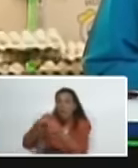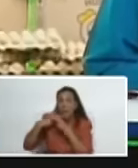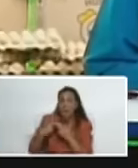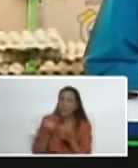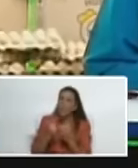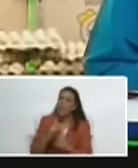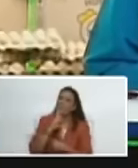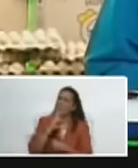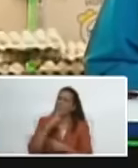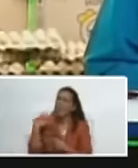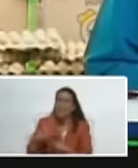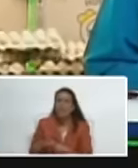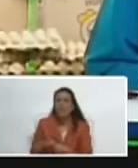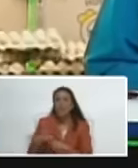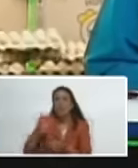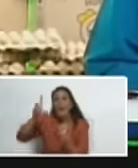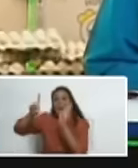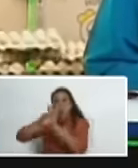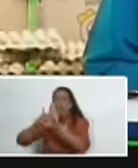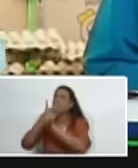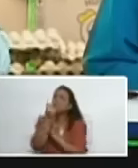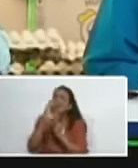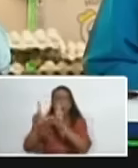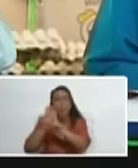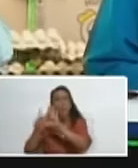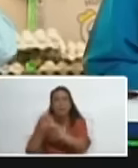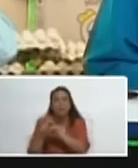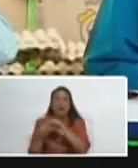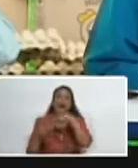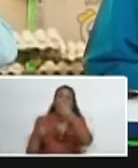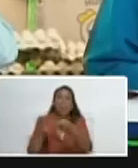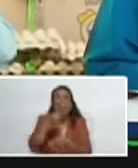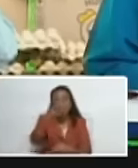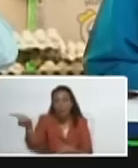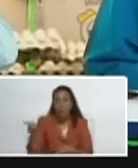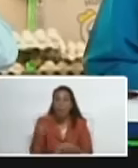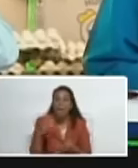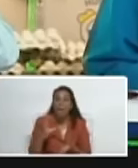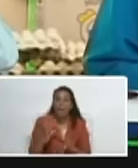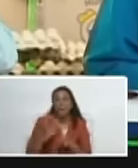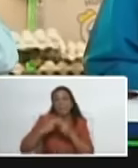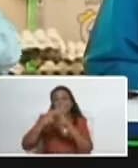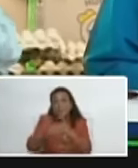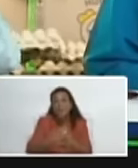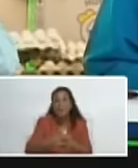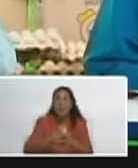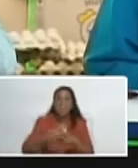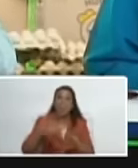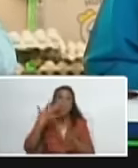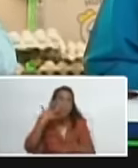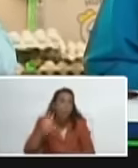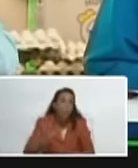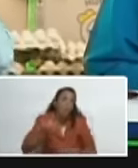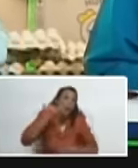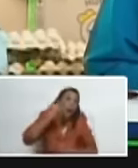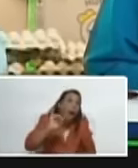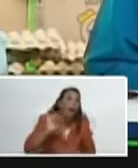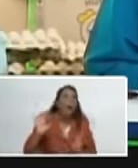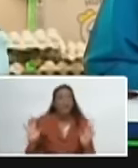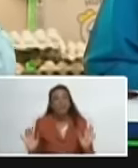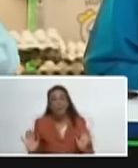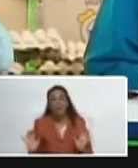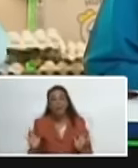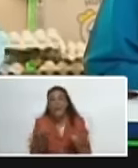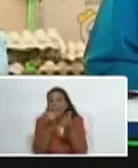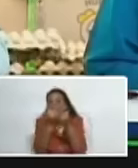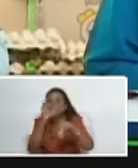a través de la aplicación de las leyes. Y por otro lado, ustedes también no tienen financiamiento cuando tiene la